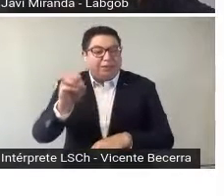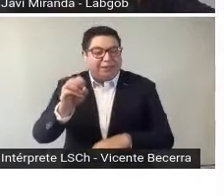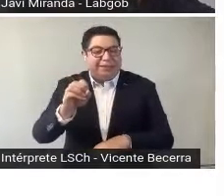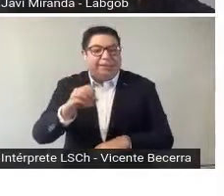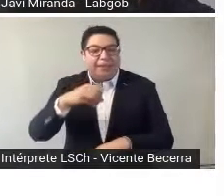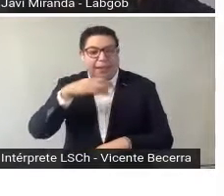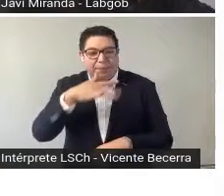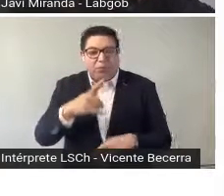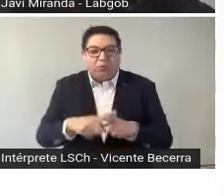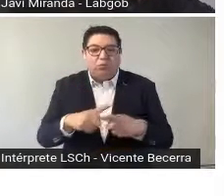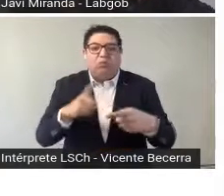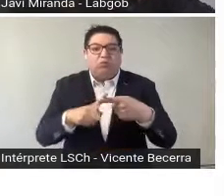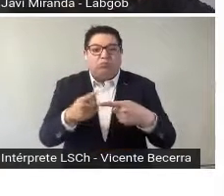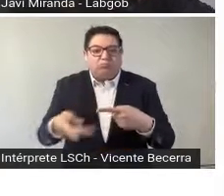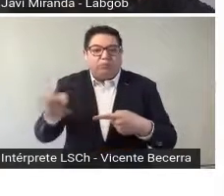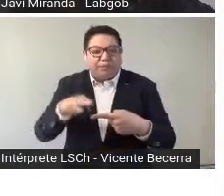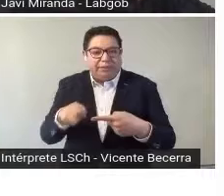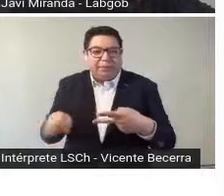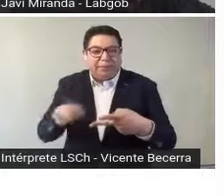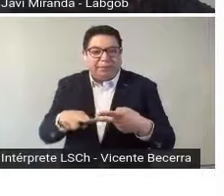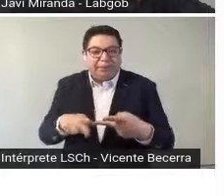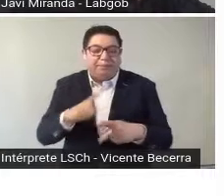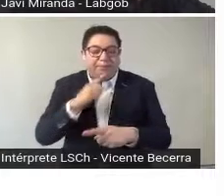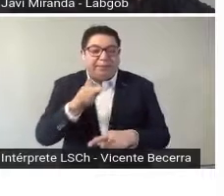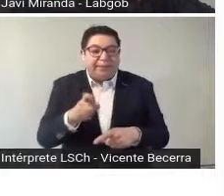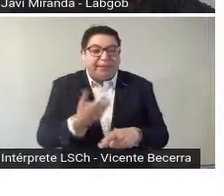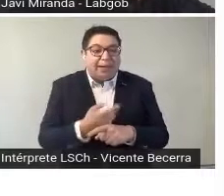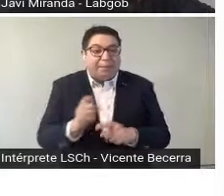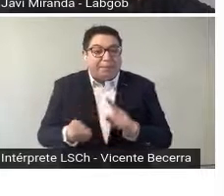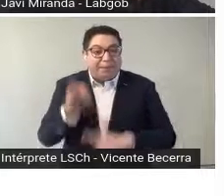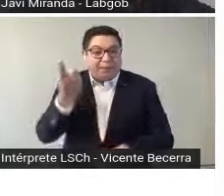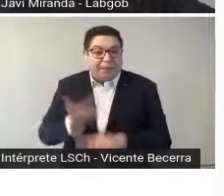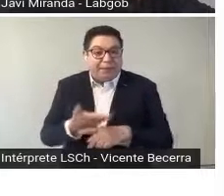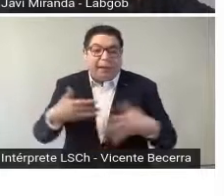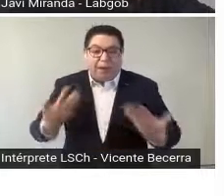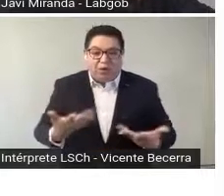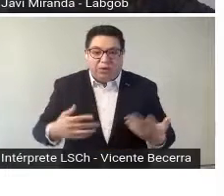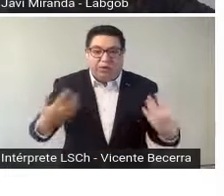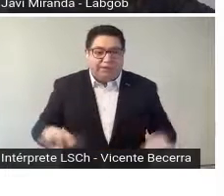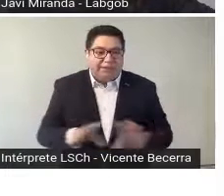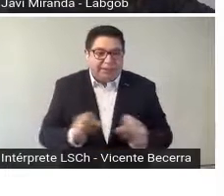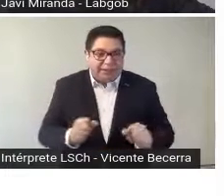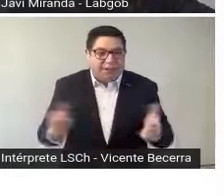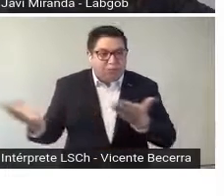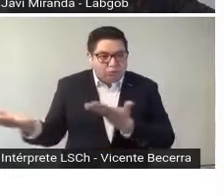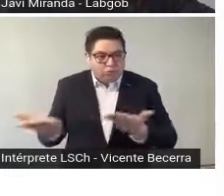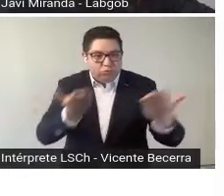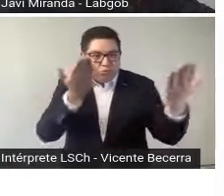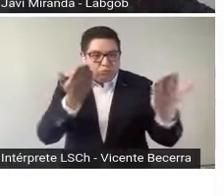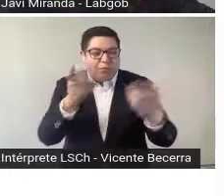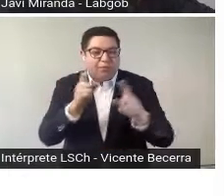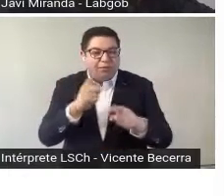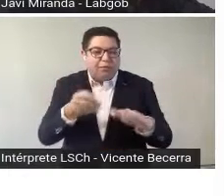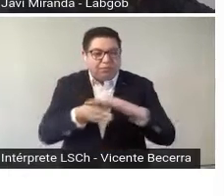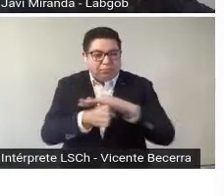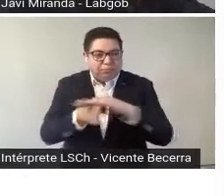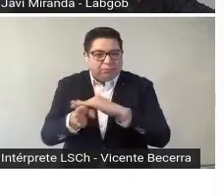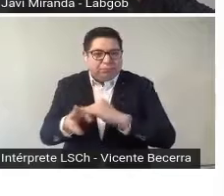realizar dos rondas, ¿ya? La primera ronda está comenzando ahora, así que los invitamos a ir